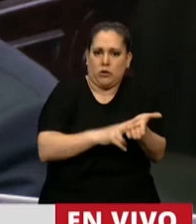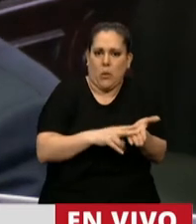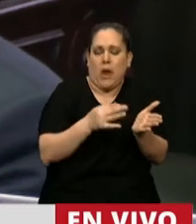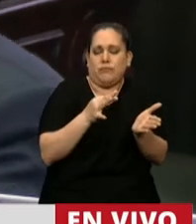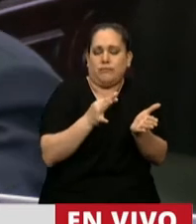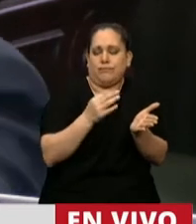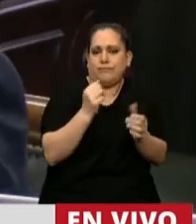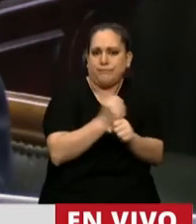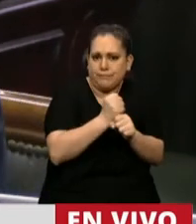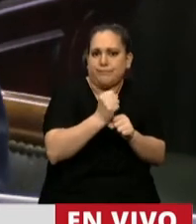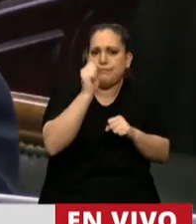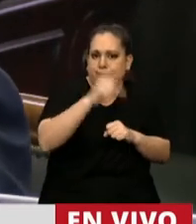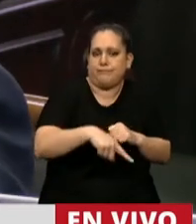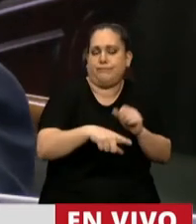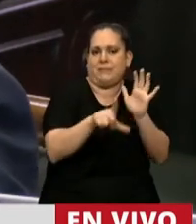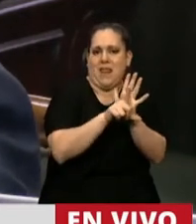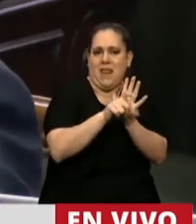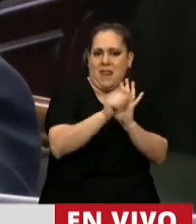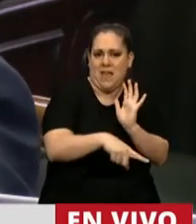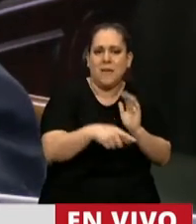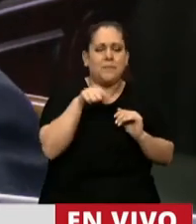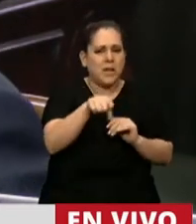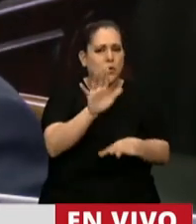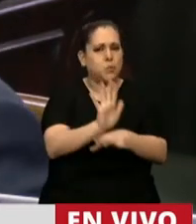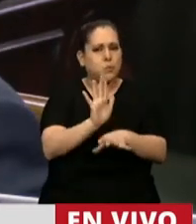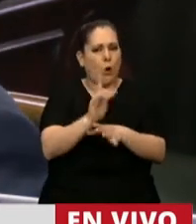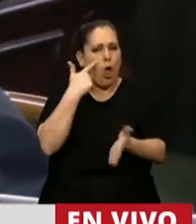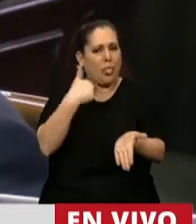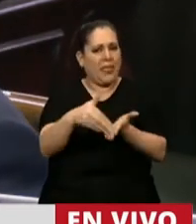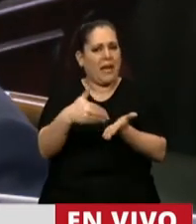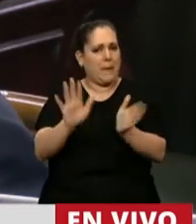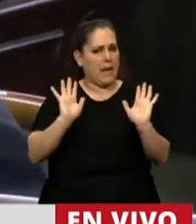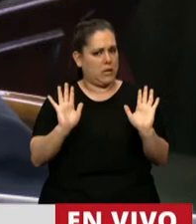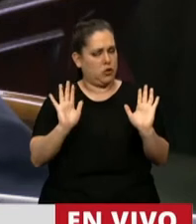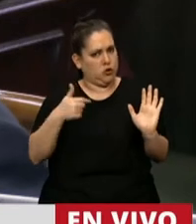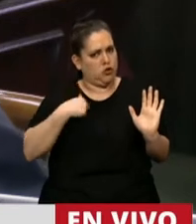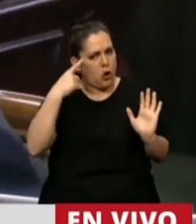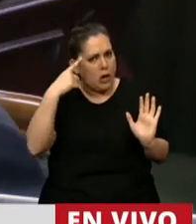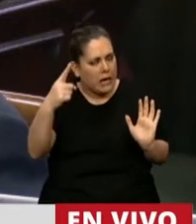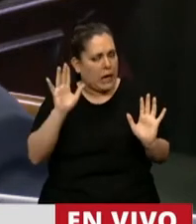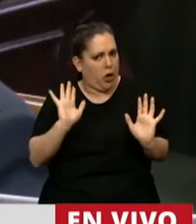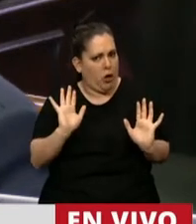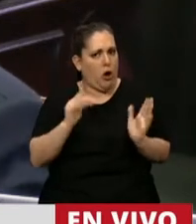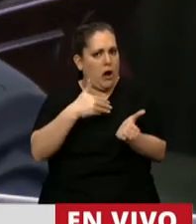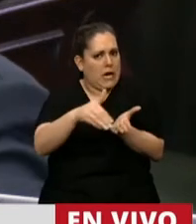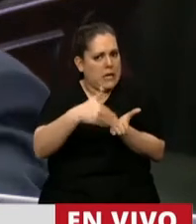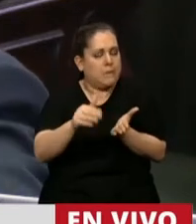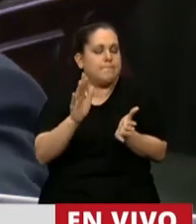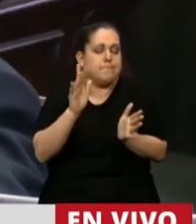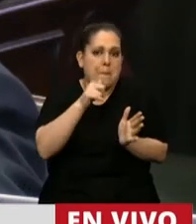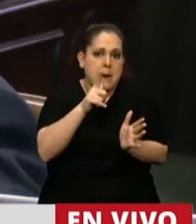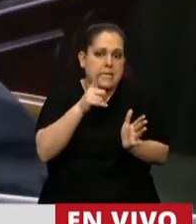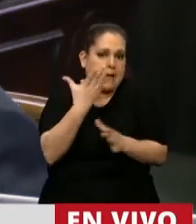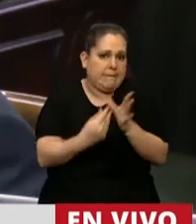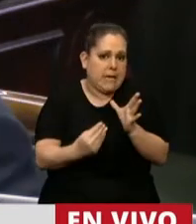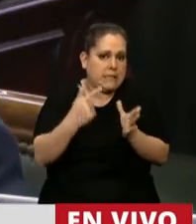haciendo una discriminación por nacionalidad el texto de la ley. Yo creo que es un error inmaterial, un error involuntario y sobre